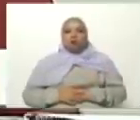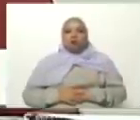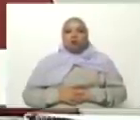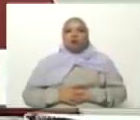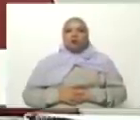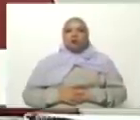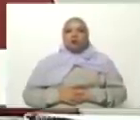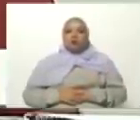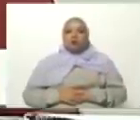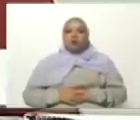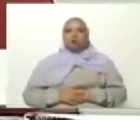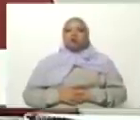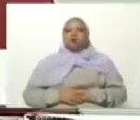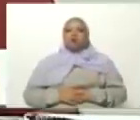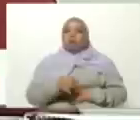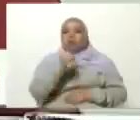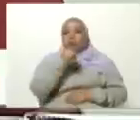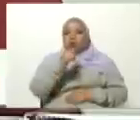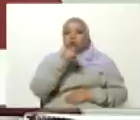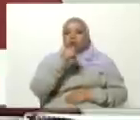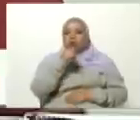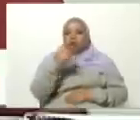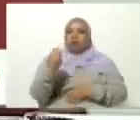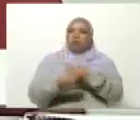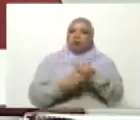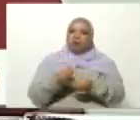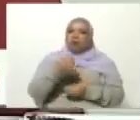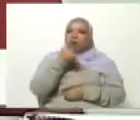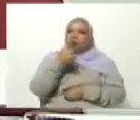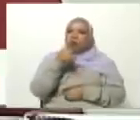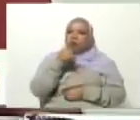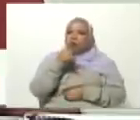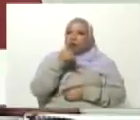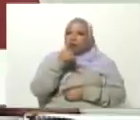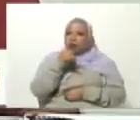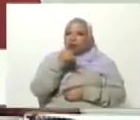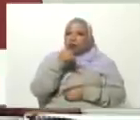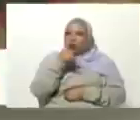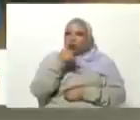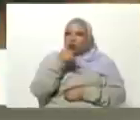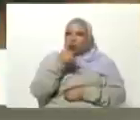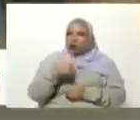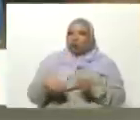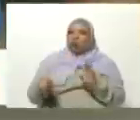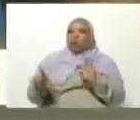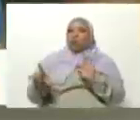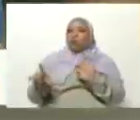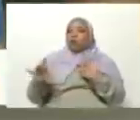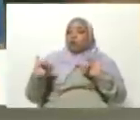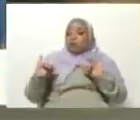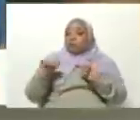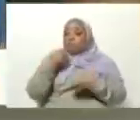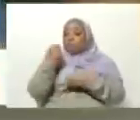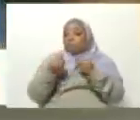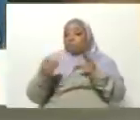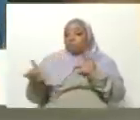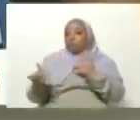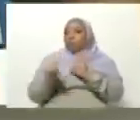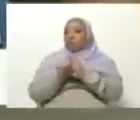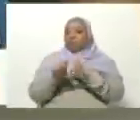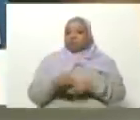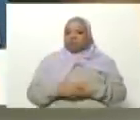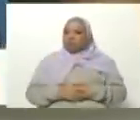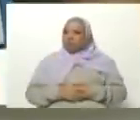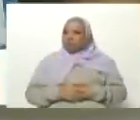Eso está totalmente descartado. Ellos lo que necesitan es voto, pero están reconociendo esta Constitución que